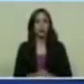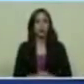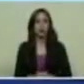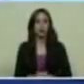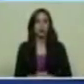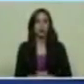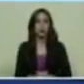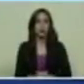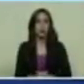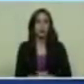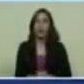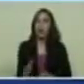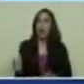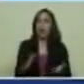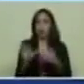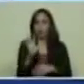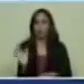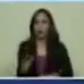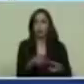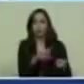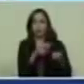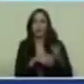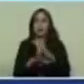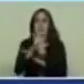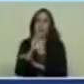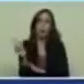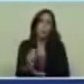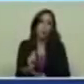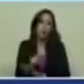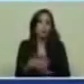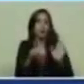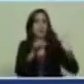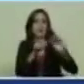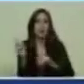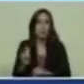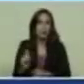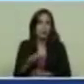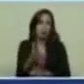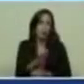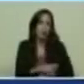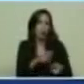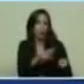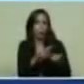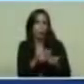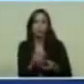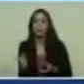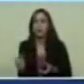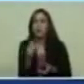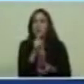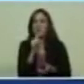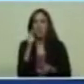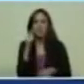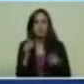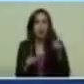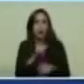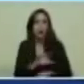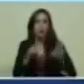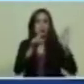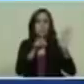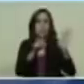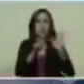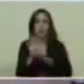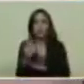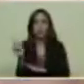cobra 5 meses, 6 meses, hay lugares donde cobran 5 meses. ¿Quién de ustedes cobra aquí 5 o 6 meses en